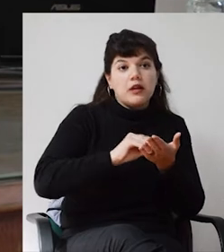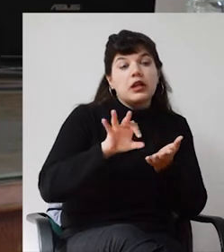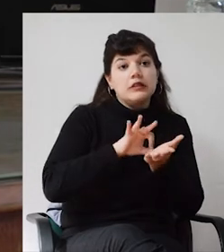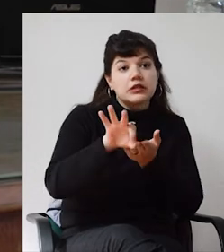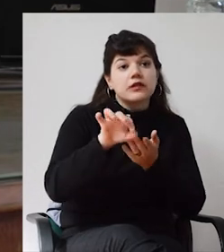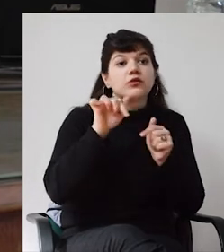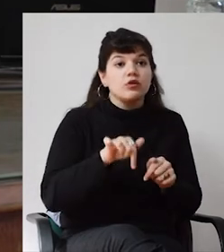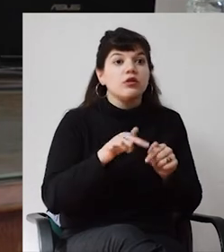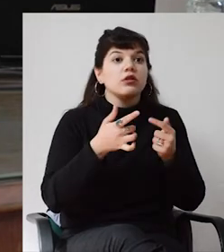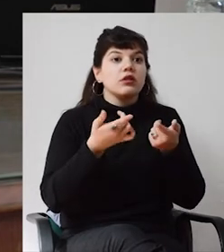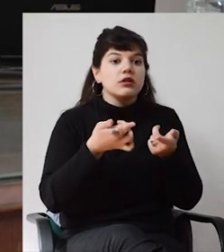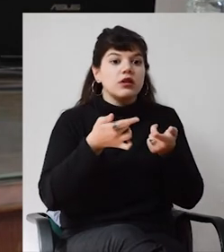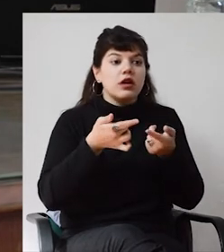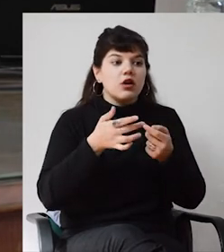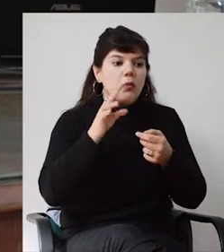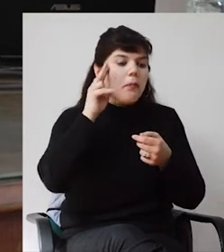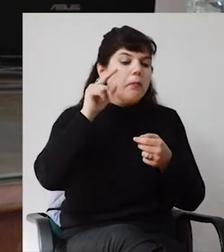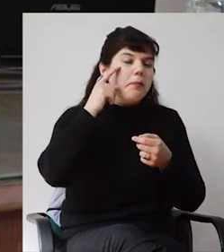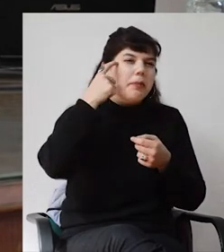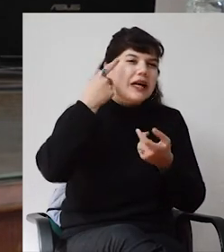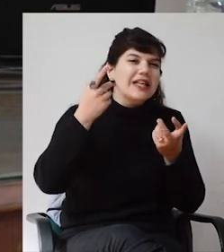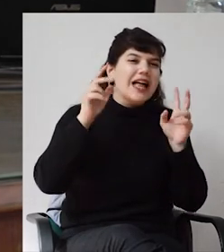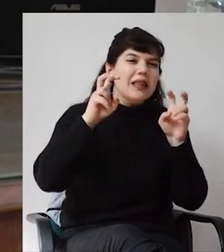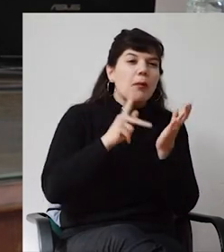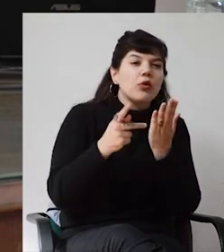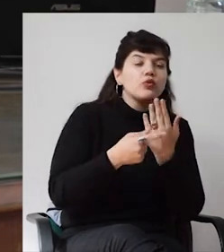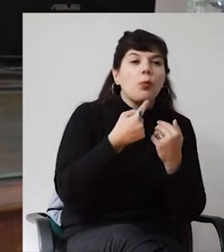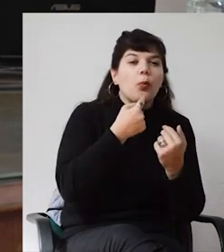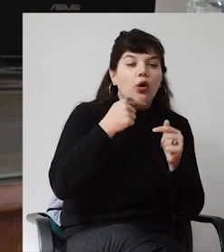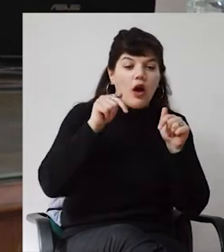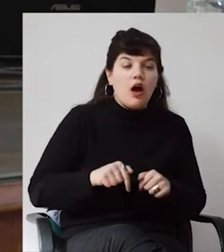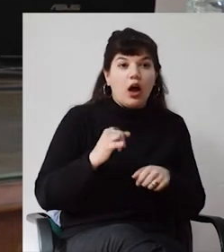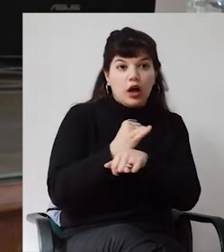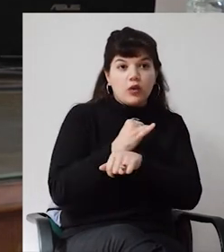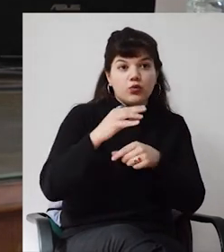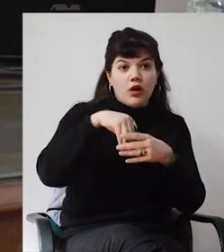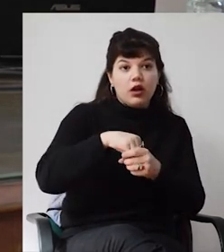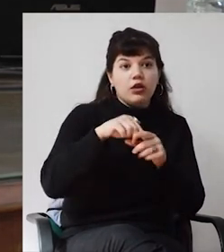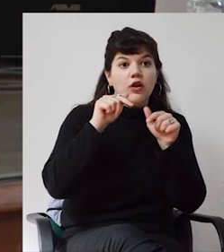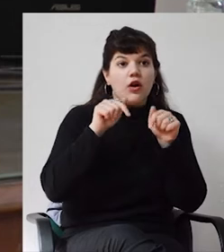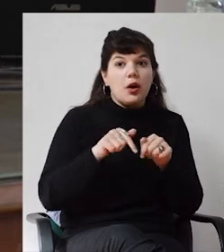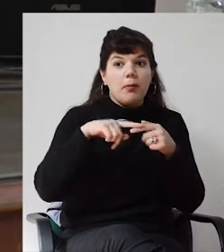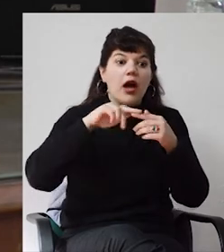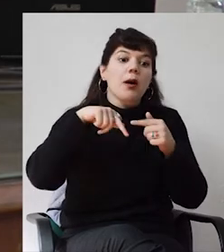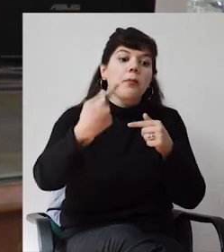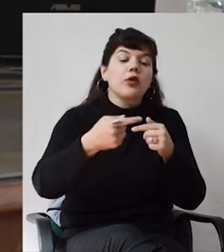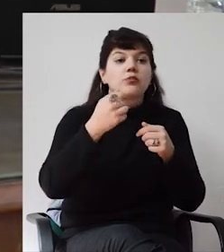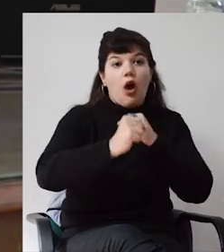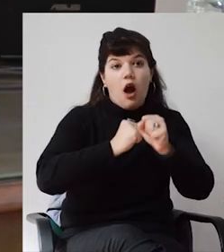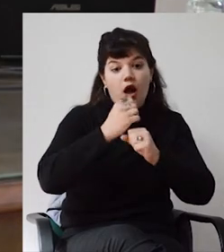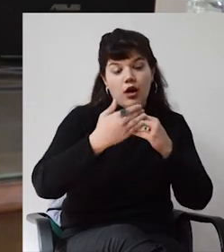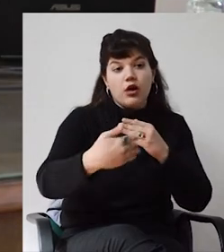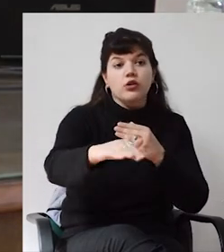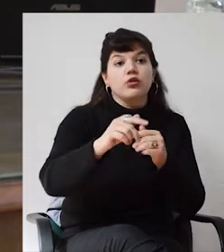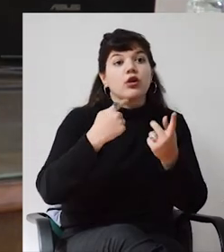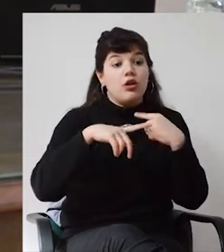técnico-administrativa de servicio de cara a este proyecto político-académico que se está planteando de la institución para los